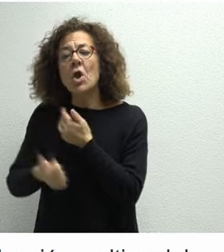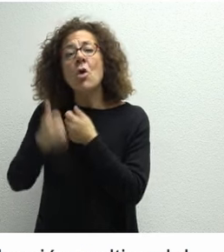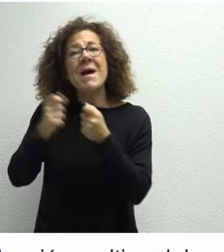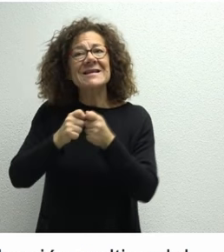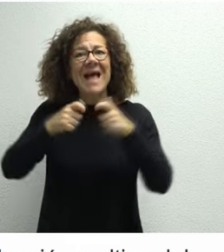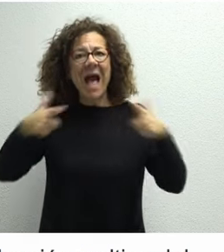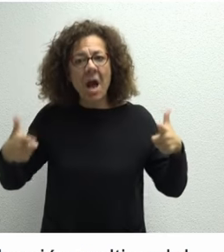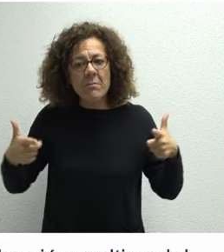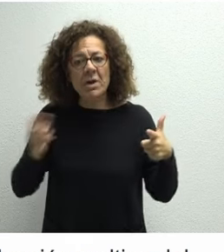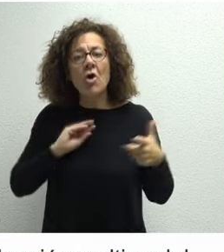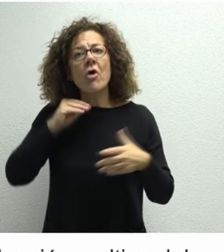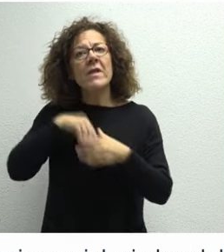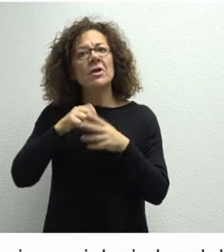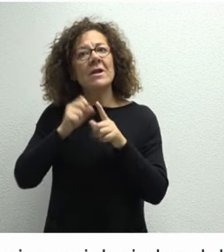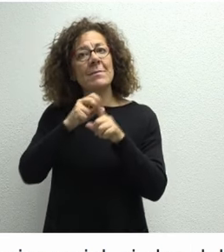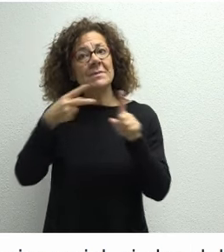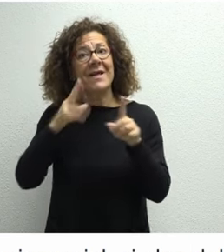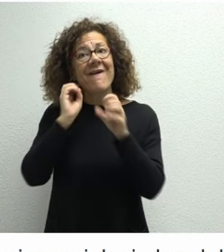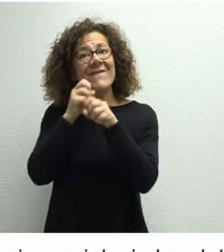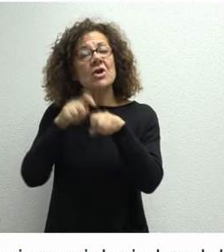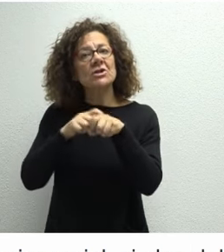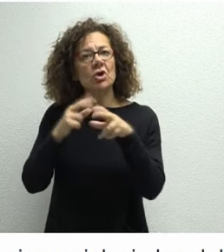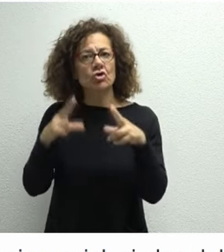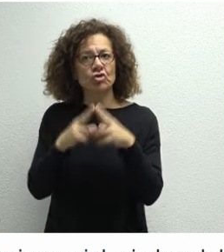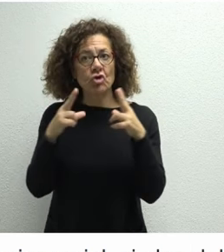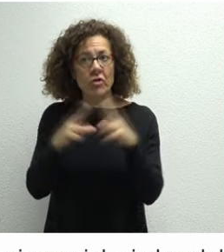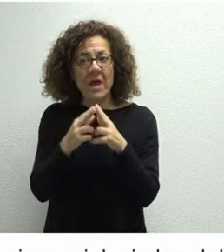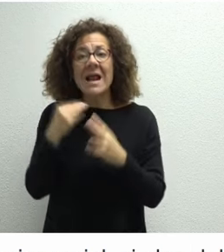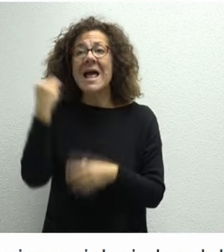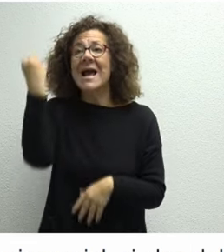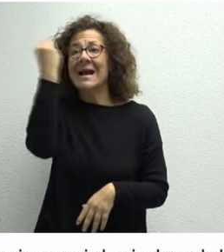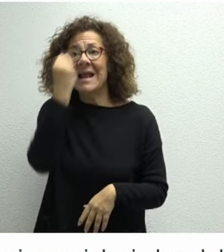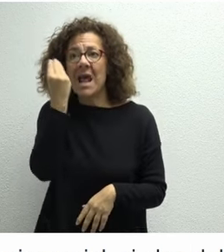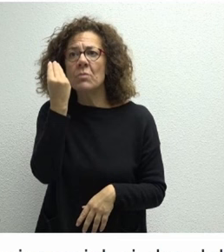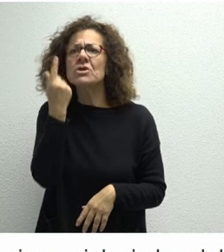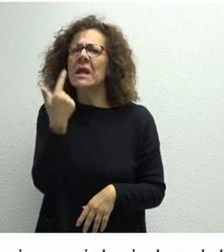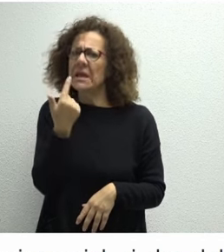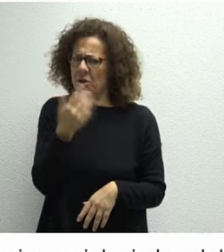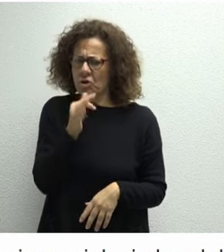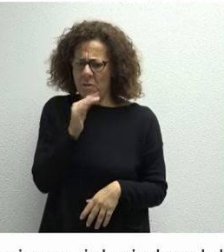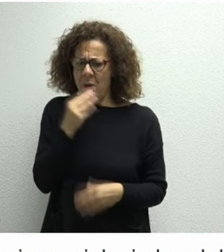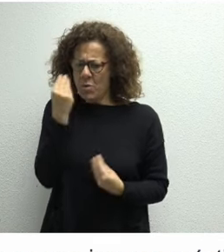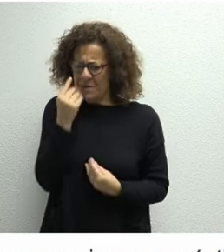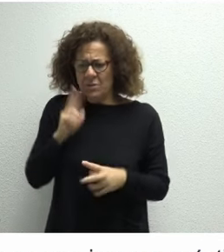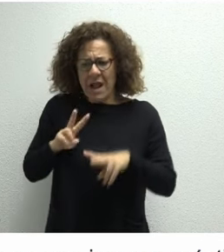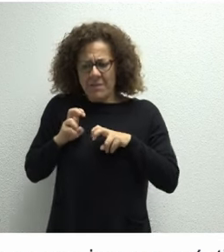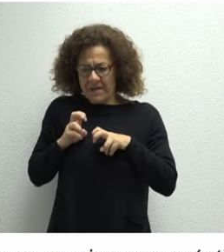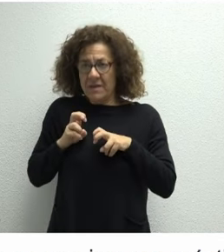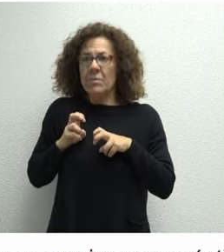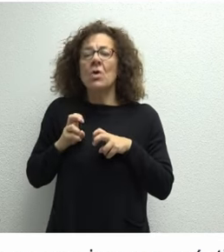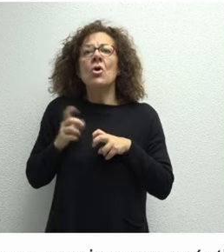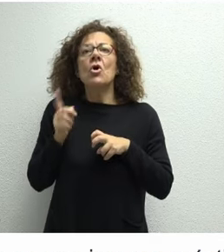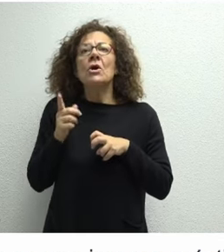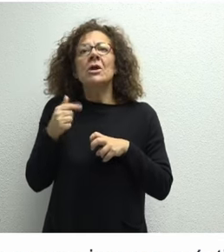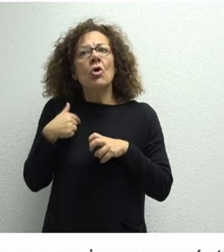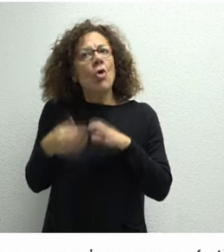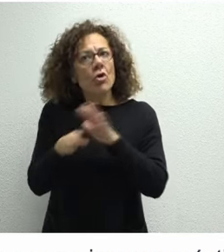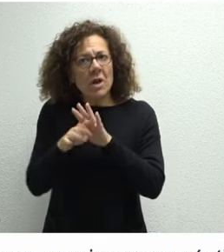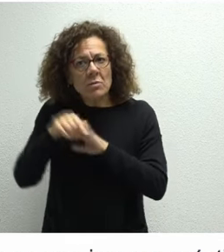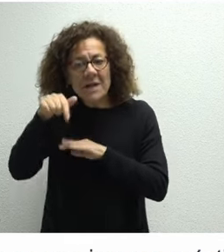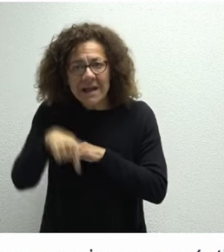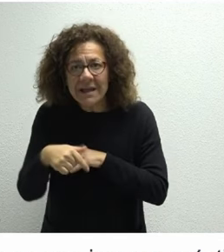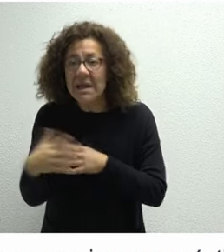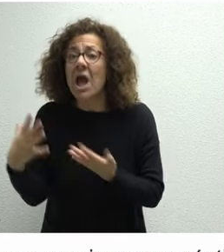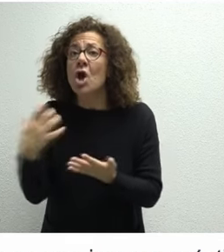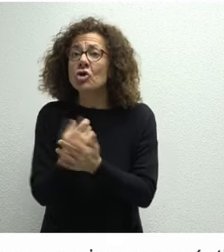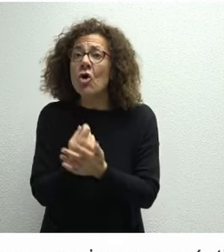amplio dentro de la perspectiva biopsicosocial creíamos y creemos desde el primer momento lo que se quiene aquí manifestando en que no